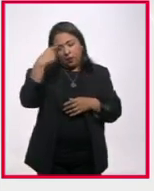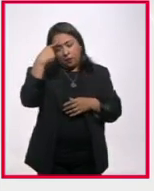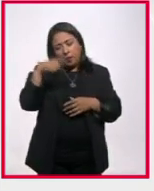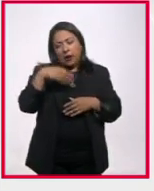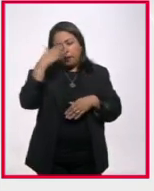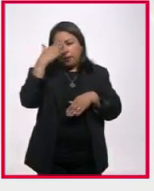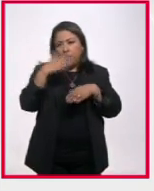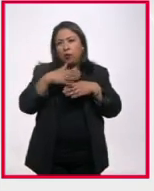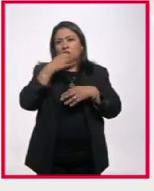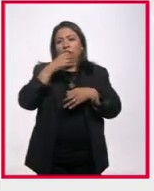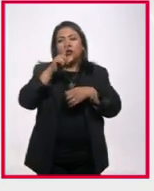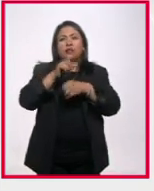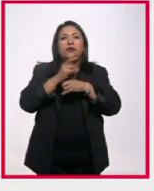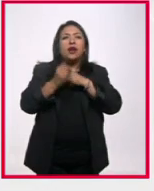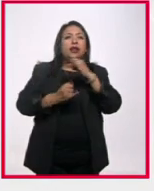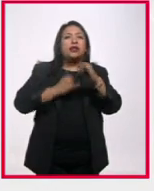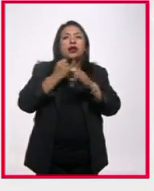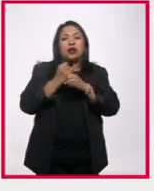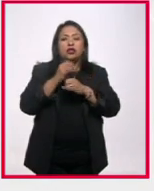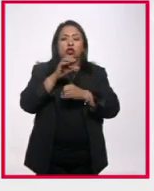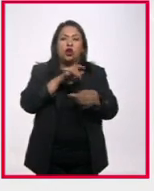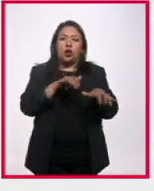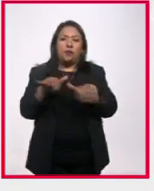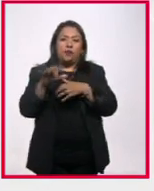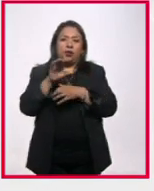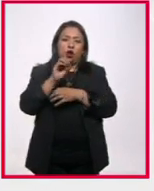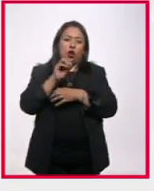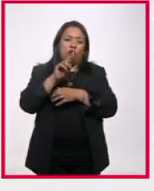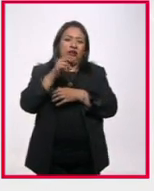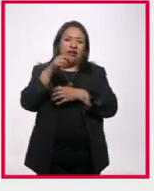el Festival Internacional del Órgano Barroco.